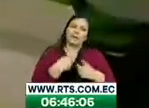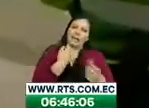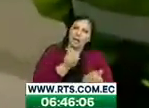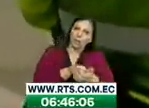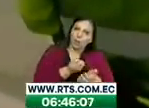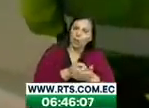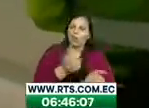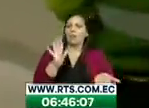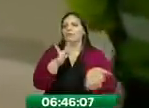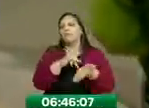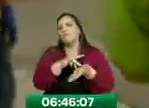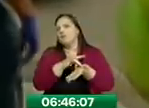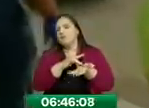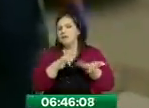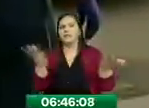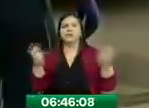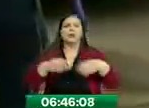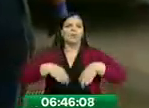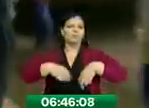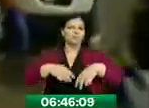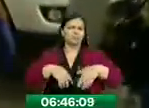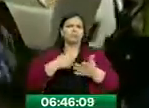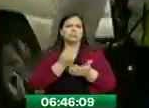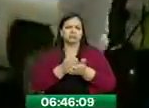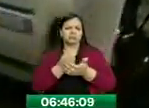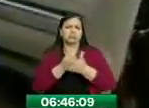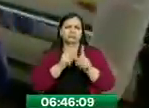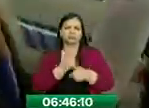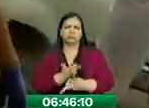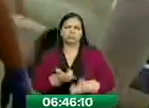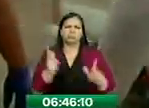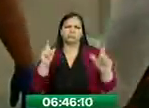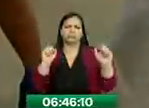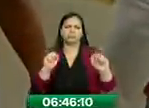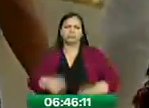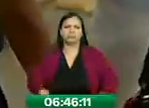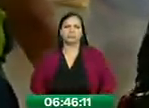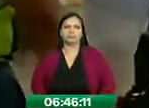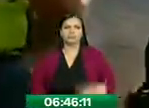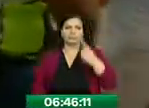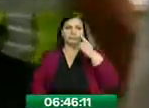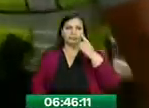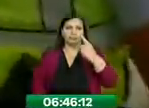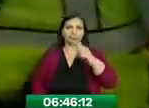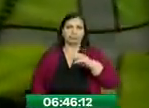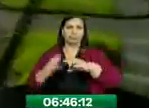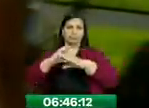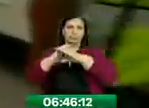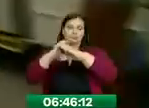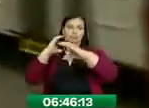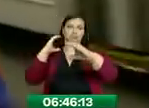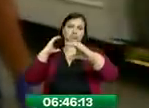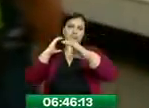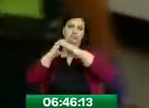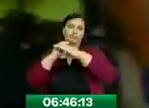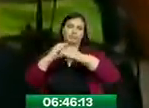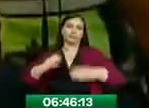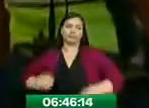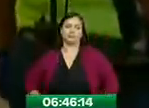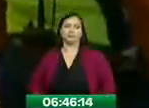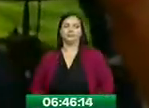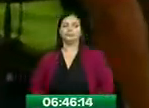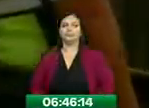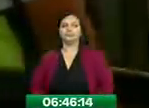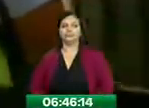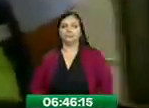de trabajo. Y debido a esto, tienen que utilizar estos vehículos, los buses urbanos, y estas